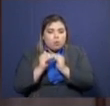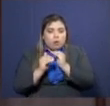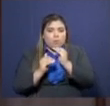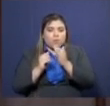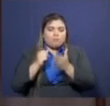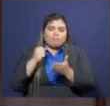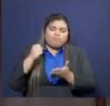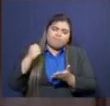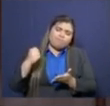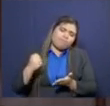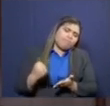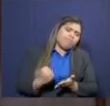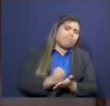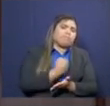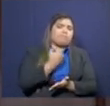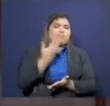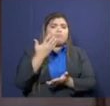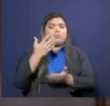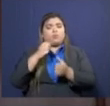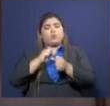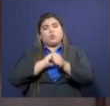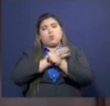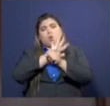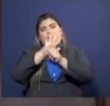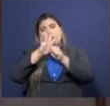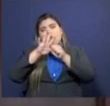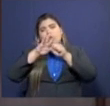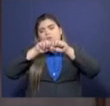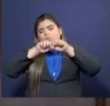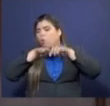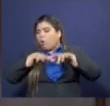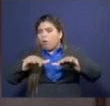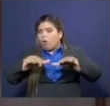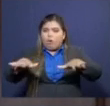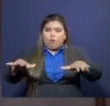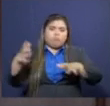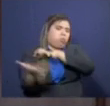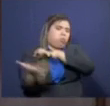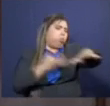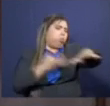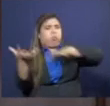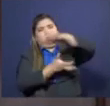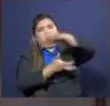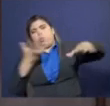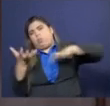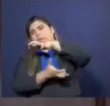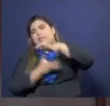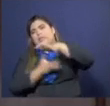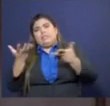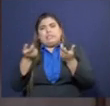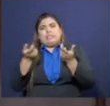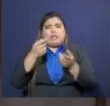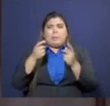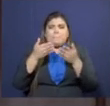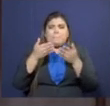Lamentablemente, la pandemia nos sacó del buen curso que ya habíamos tomado las finanzas